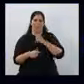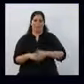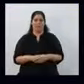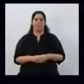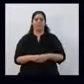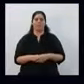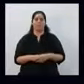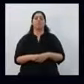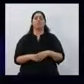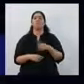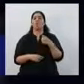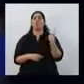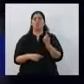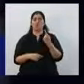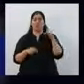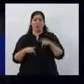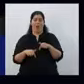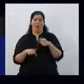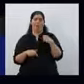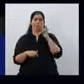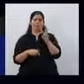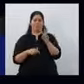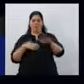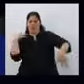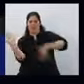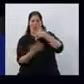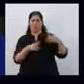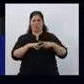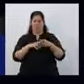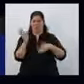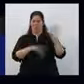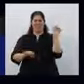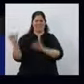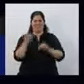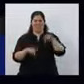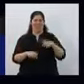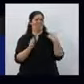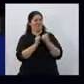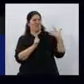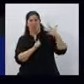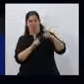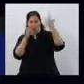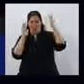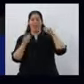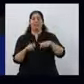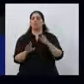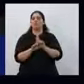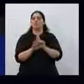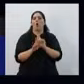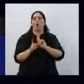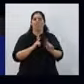estamos frente a la mayor revolución tecnológica y científica de la historia y esto tiene un impacto directo